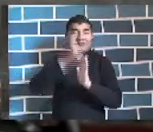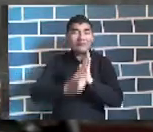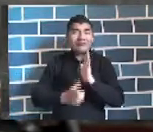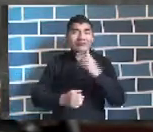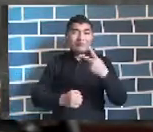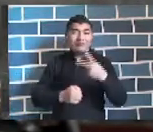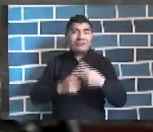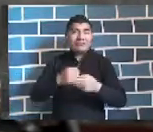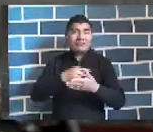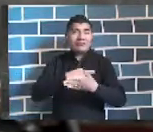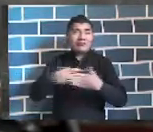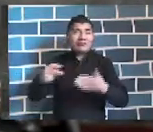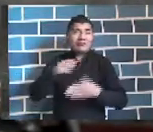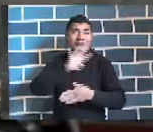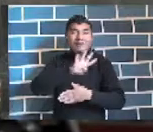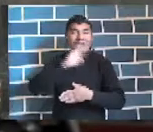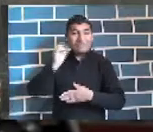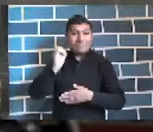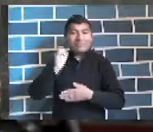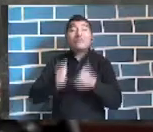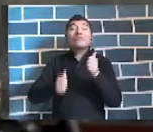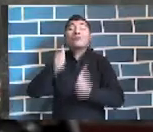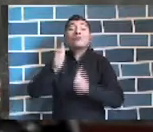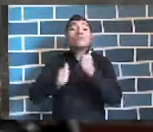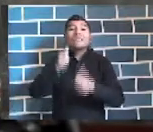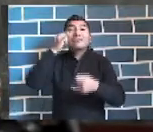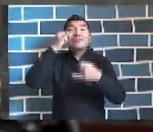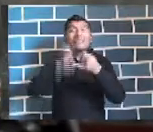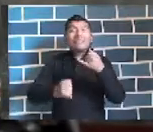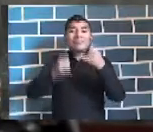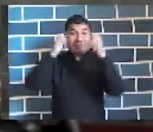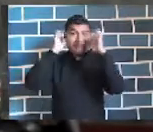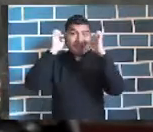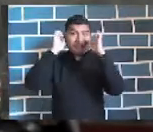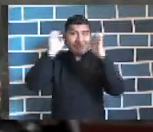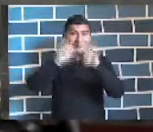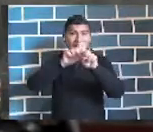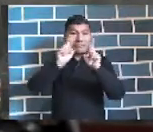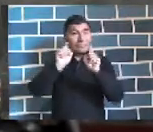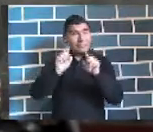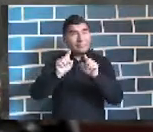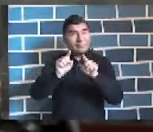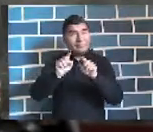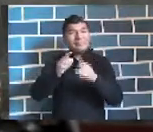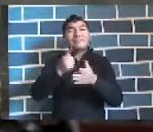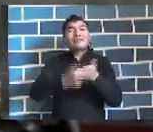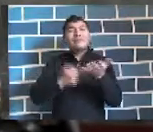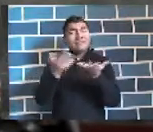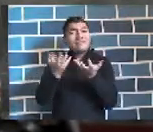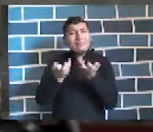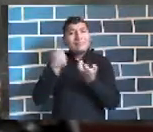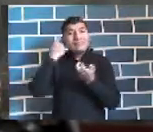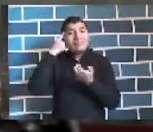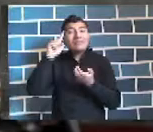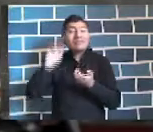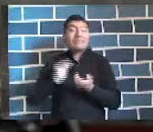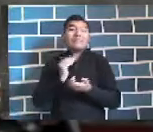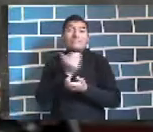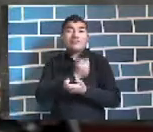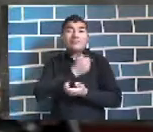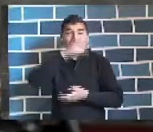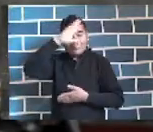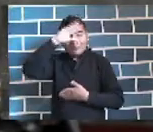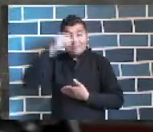2:40. ¿Cuál es el fin de la educación? ¿Qué queremos para nuestros